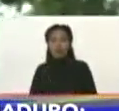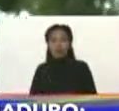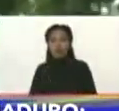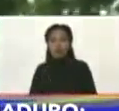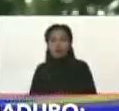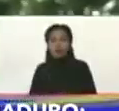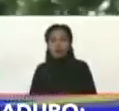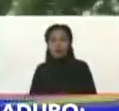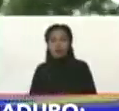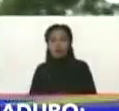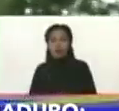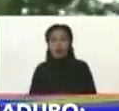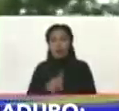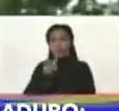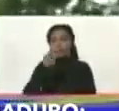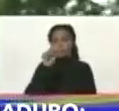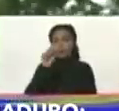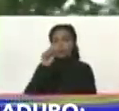Pachacama.